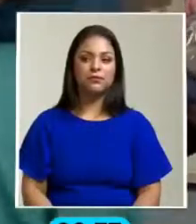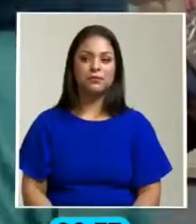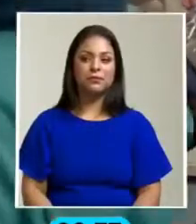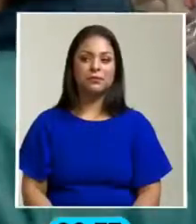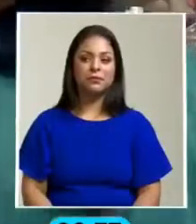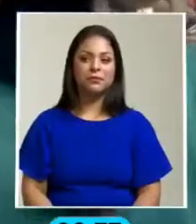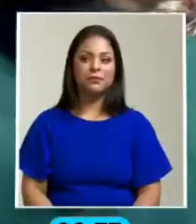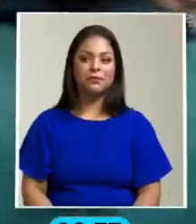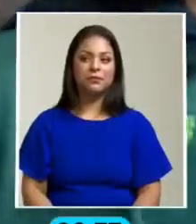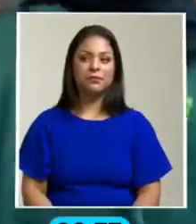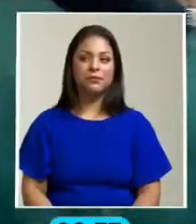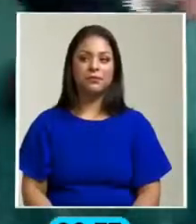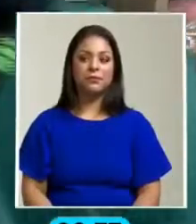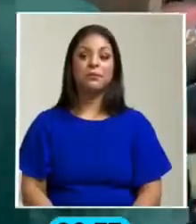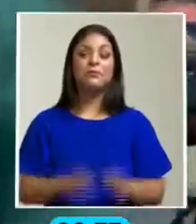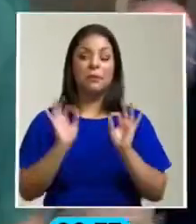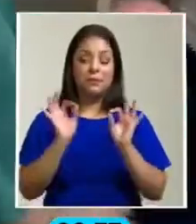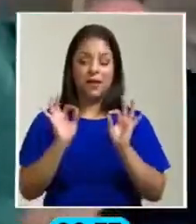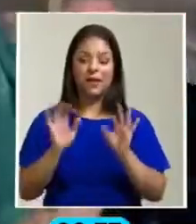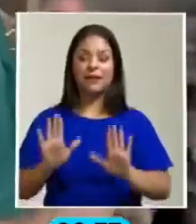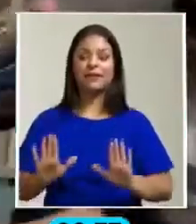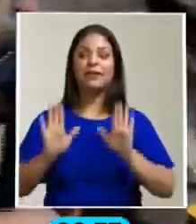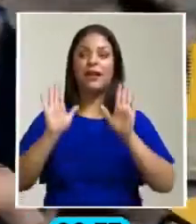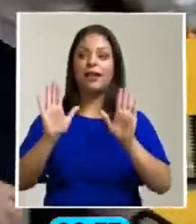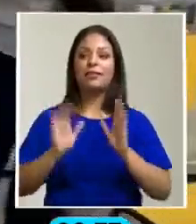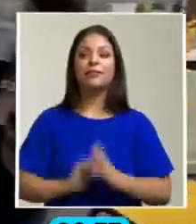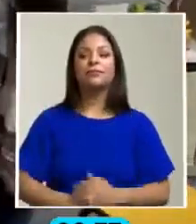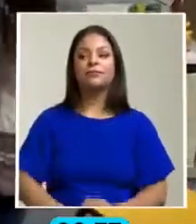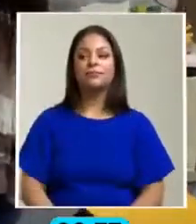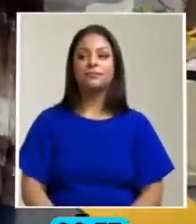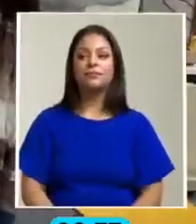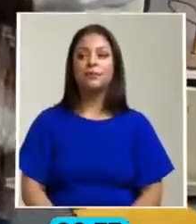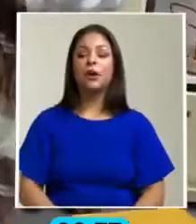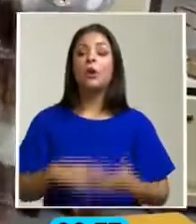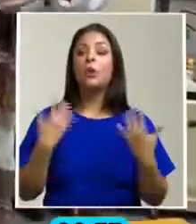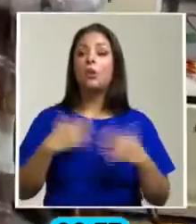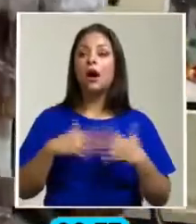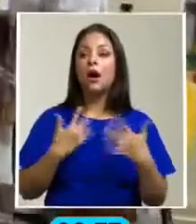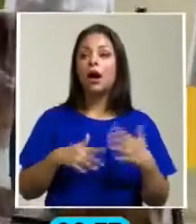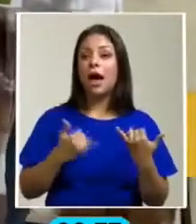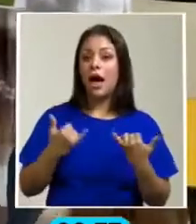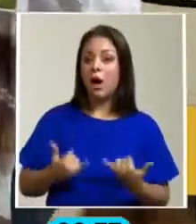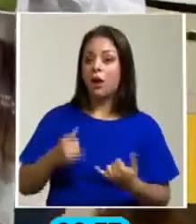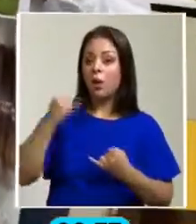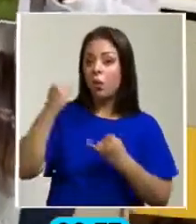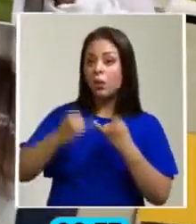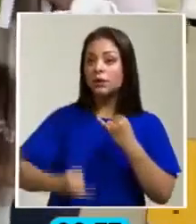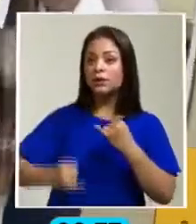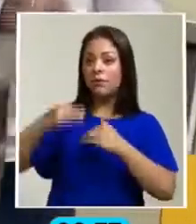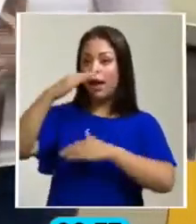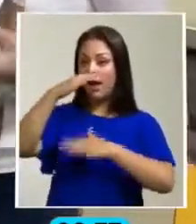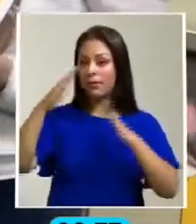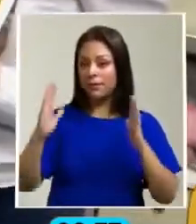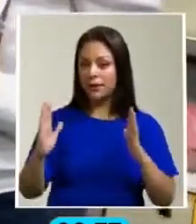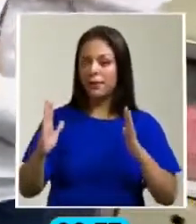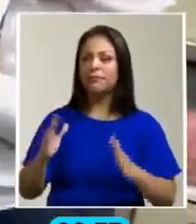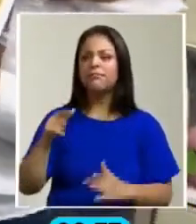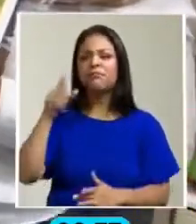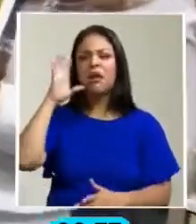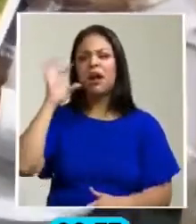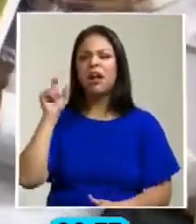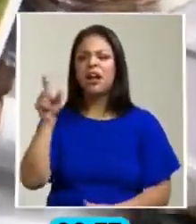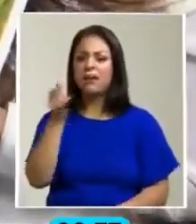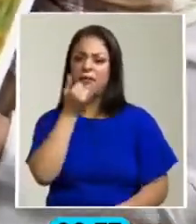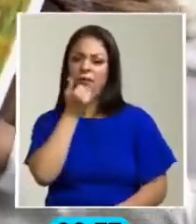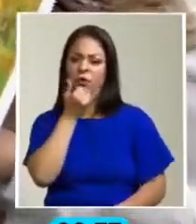Muy bien, Sofi, excelente. ¡Wow! Vamos con la última ya. ¿Qué crees que pasó aquí, al